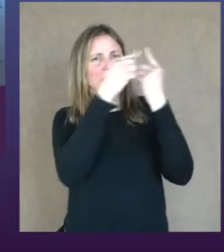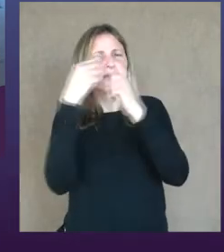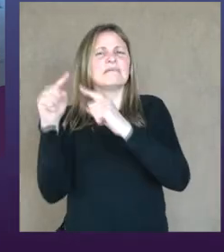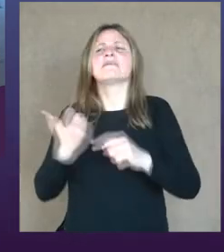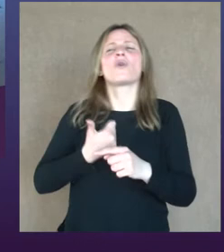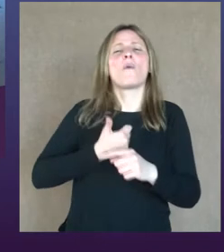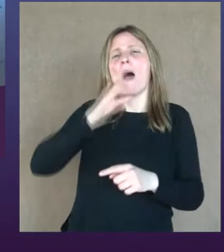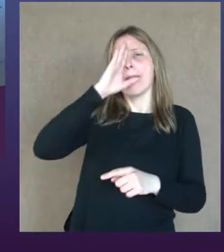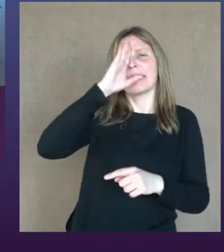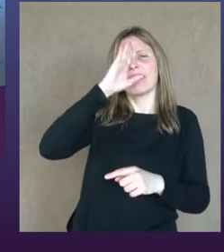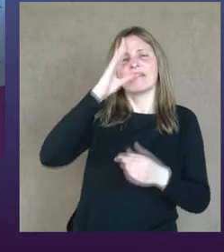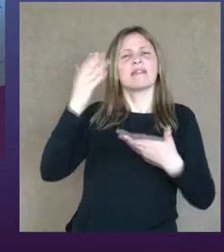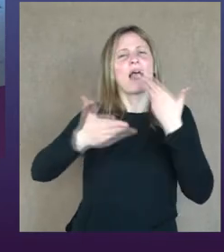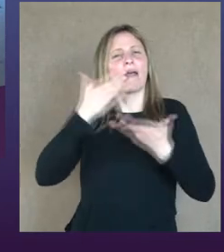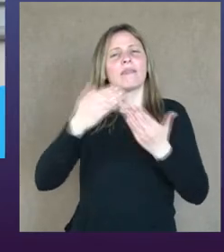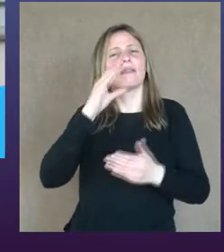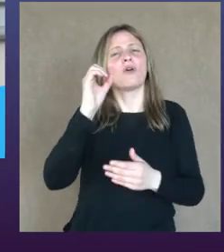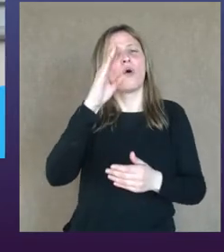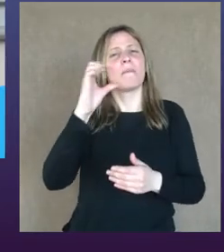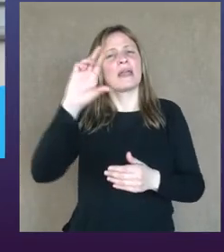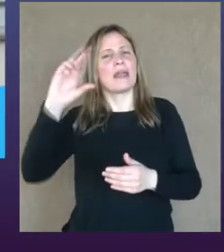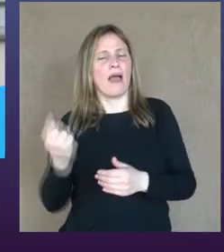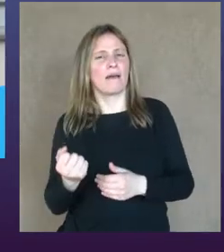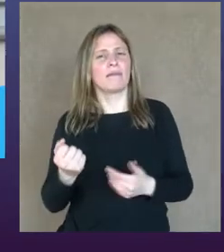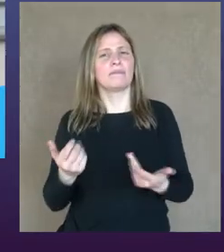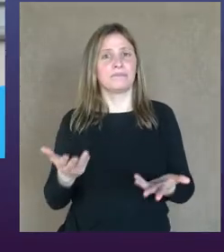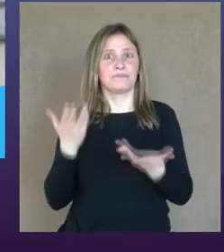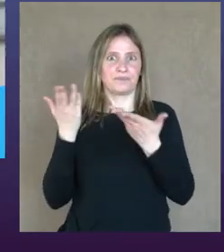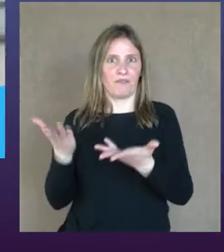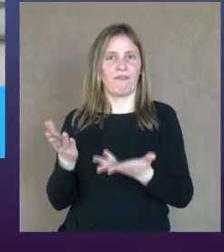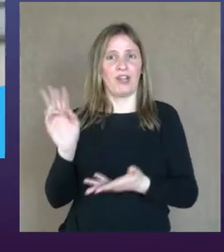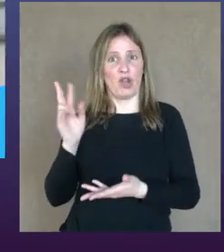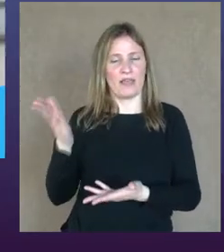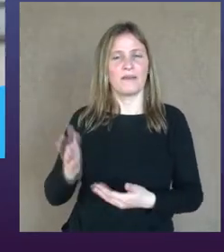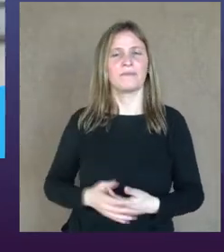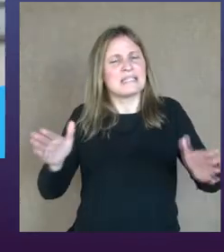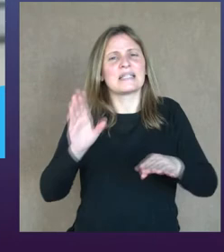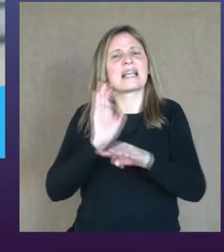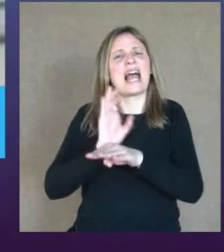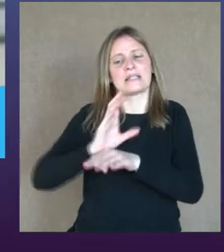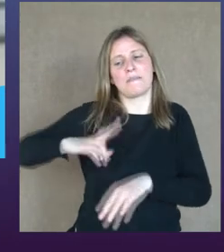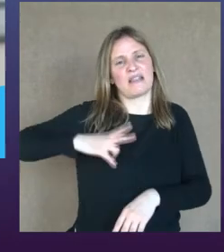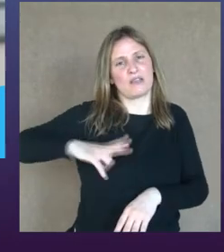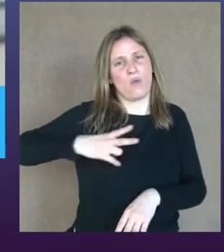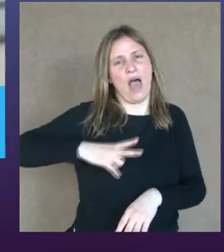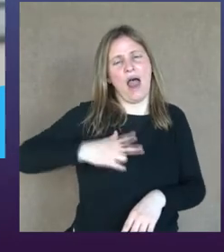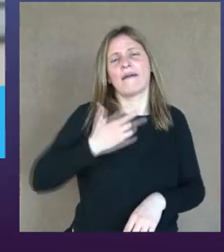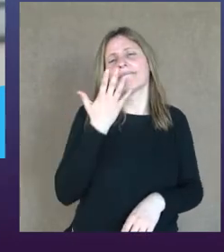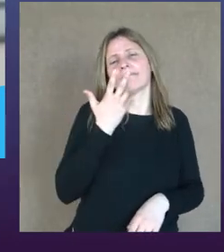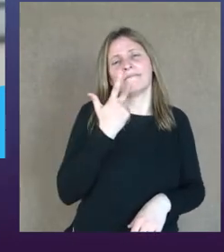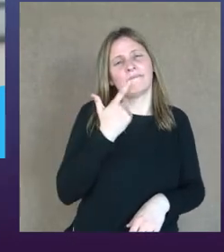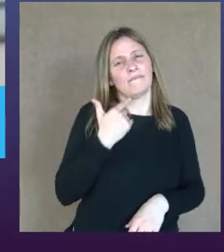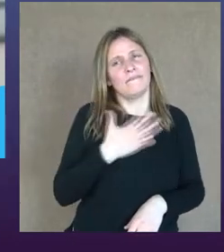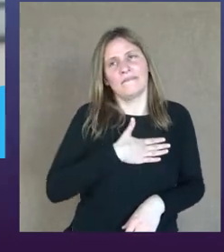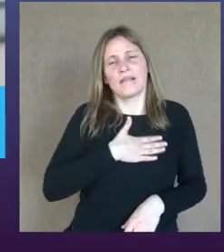es la formación en ópera? Bueno, yo estudié, empecé tomando clases particulares de, porque me gustaba mucho